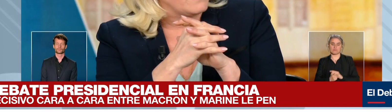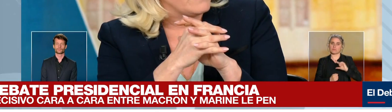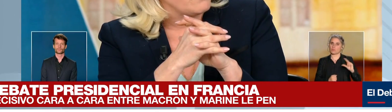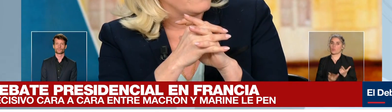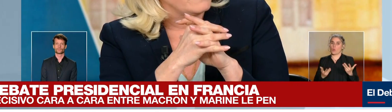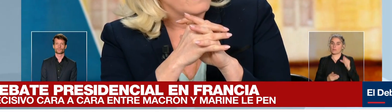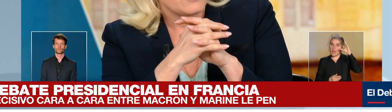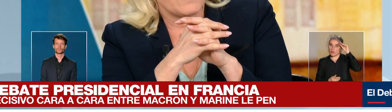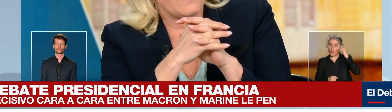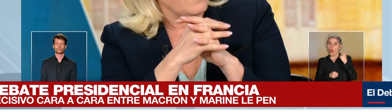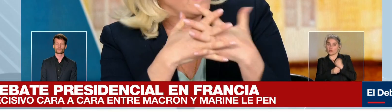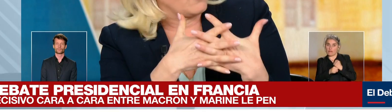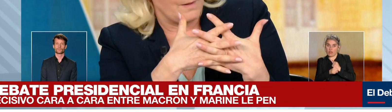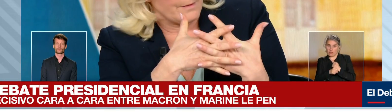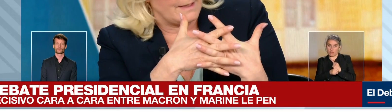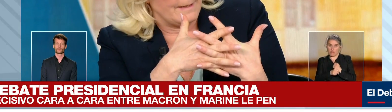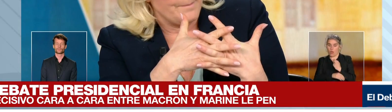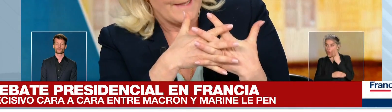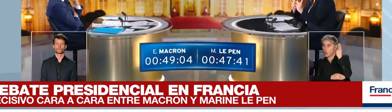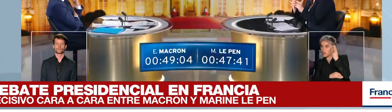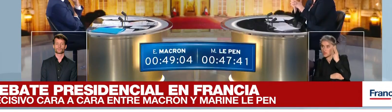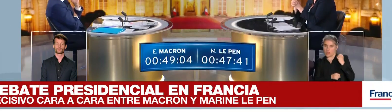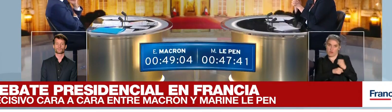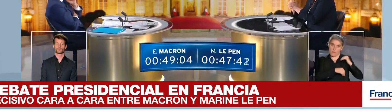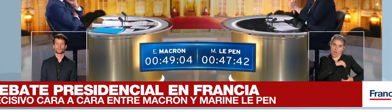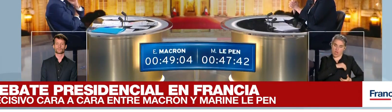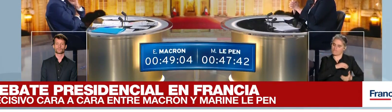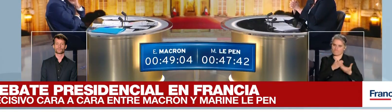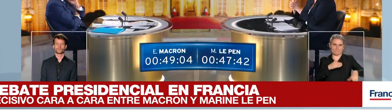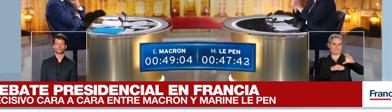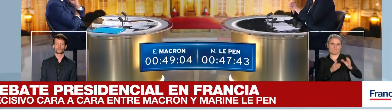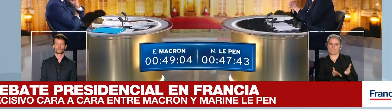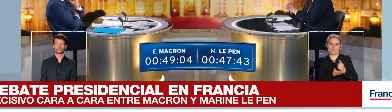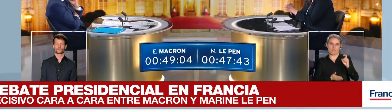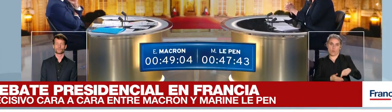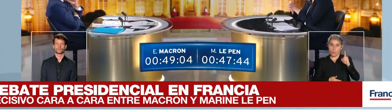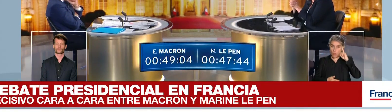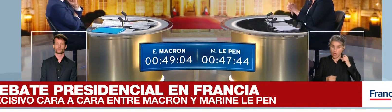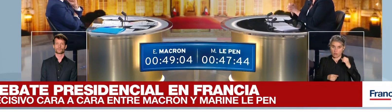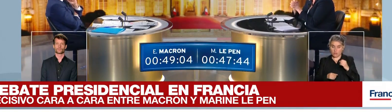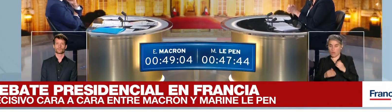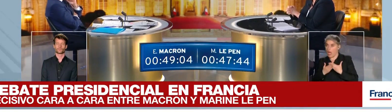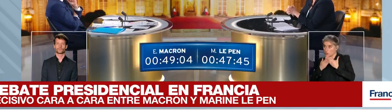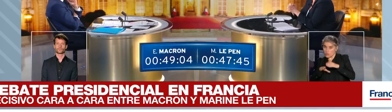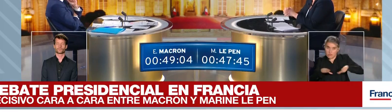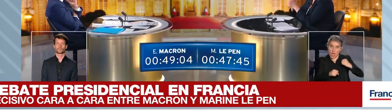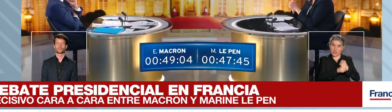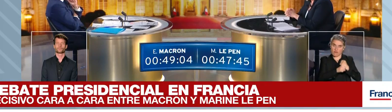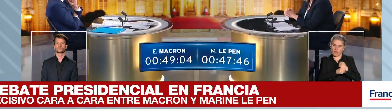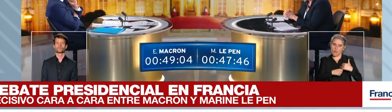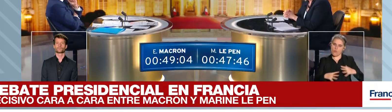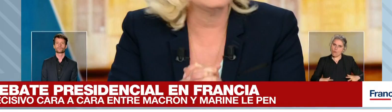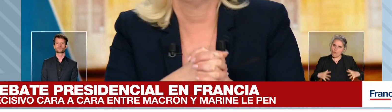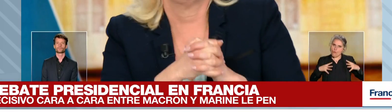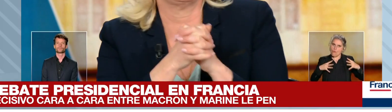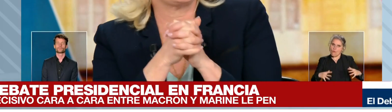lugar, quiero que los estudiantes que trabajan sean ayudados. Quiero que ellos tengan un complemento de salario, porque los que trabajan son valientes. Después de